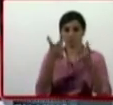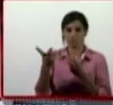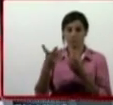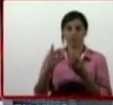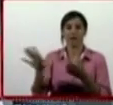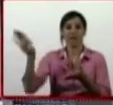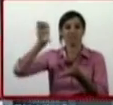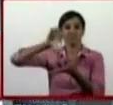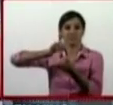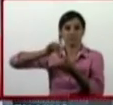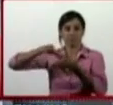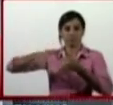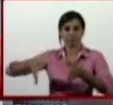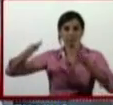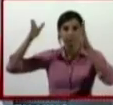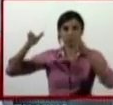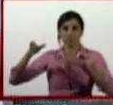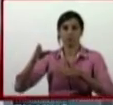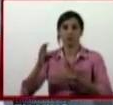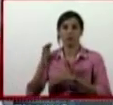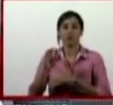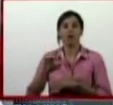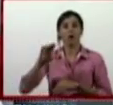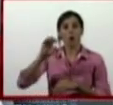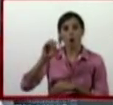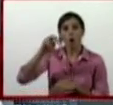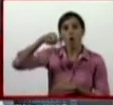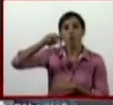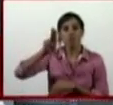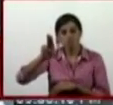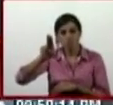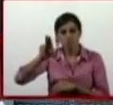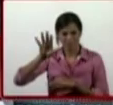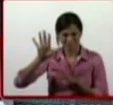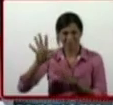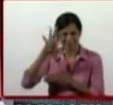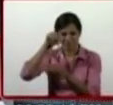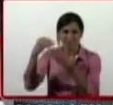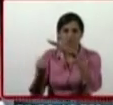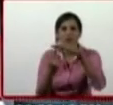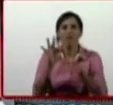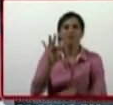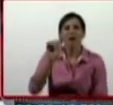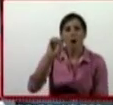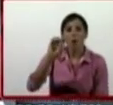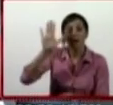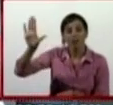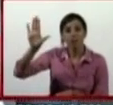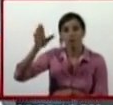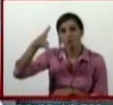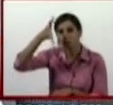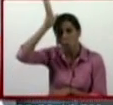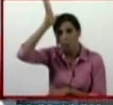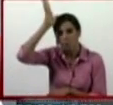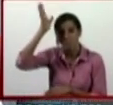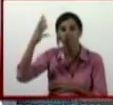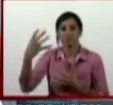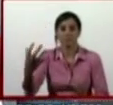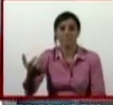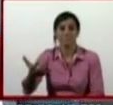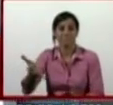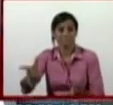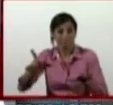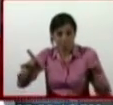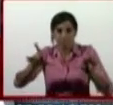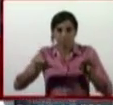sede de Naciones Unidas, de la FAO en Roma, para recibir el premio al país que más ha